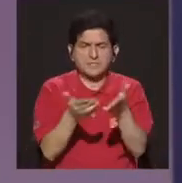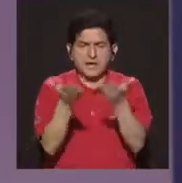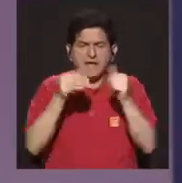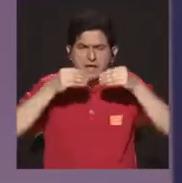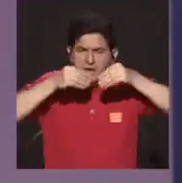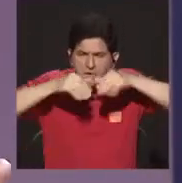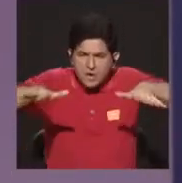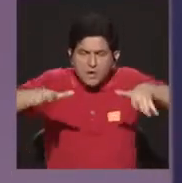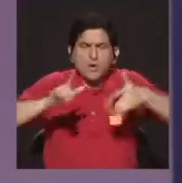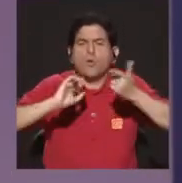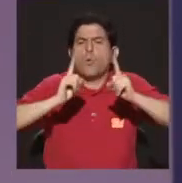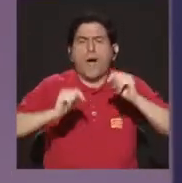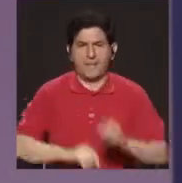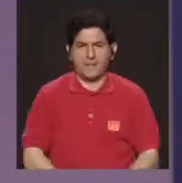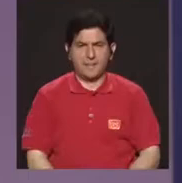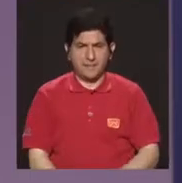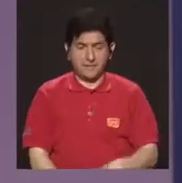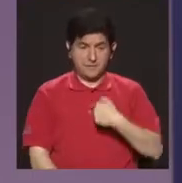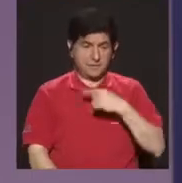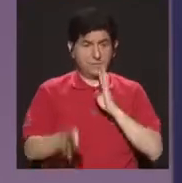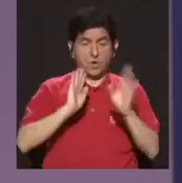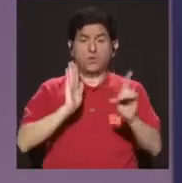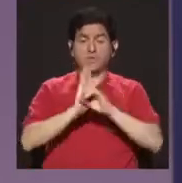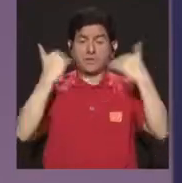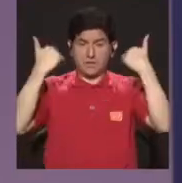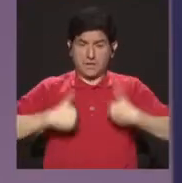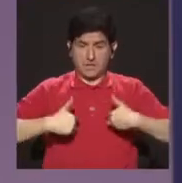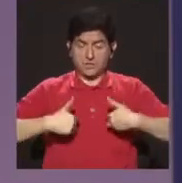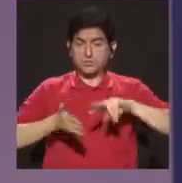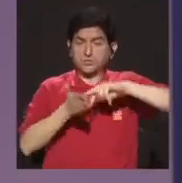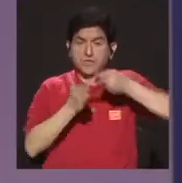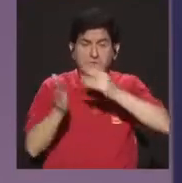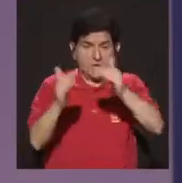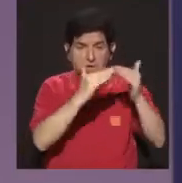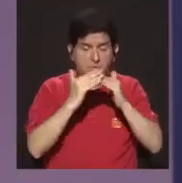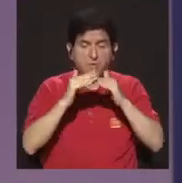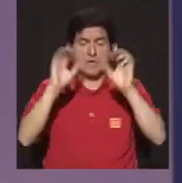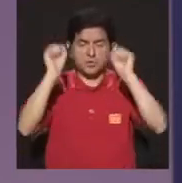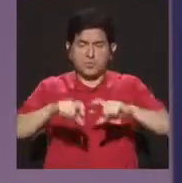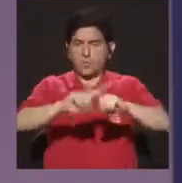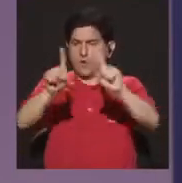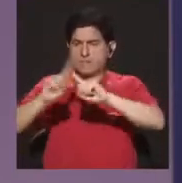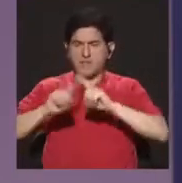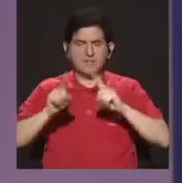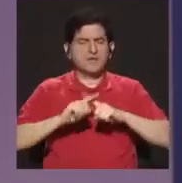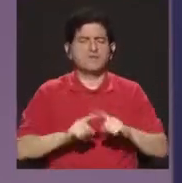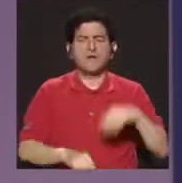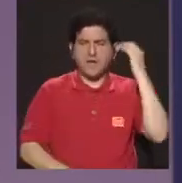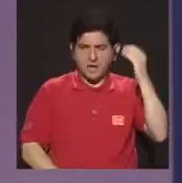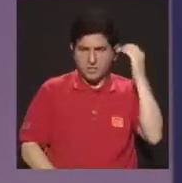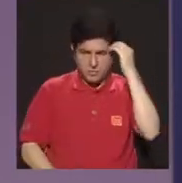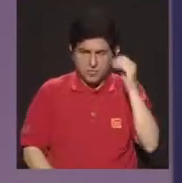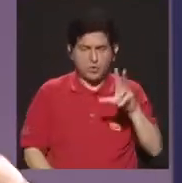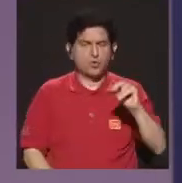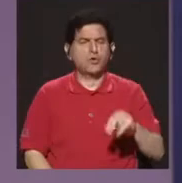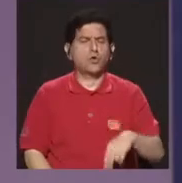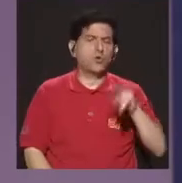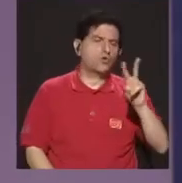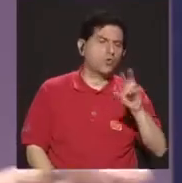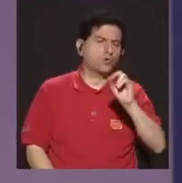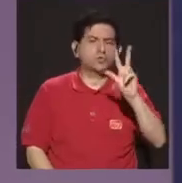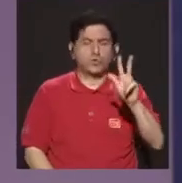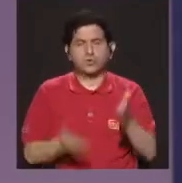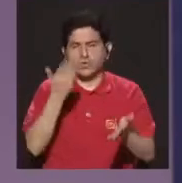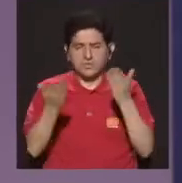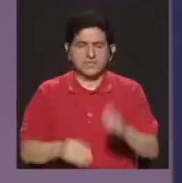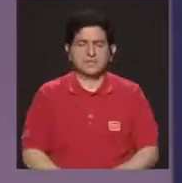entonces cuando hablamos en mi opinión de derechos humanos es que la población tenga opción de escuchar distintas voces y no unas dos o tres voces divididas